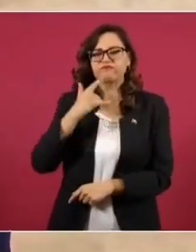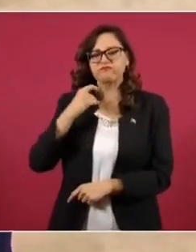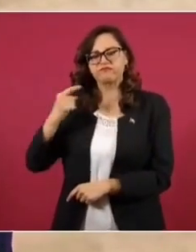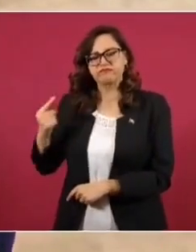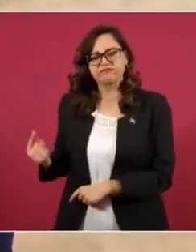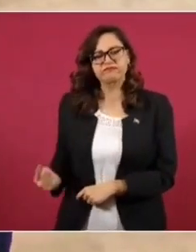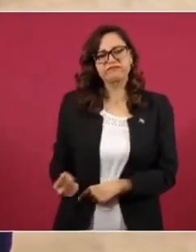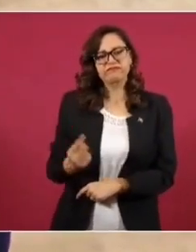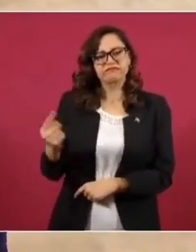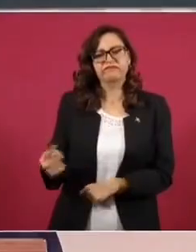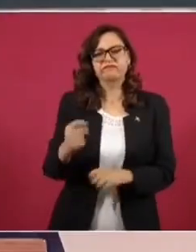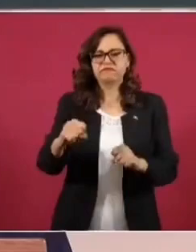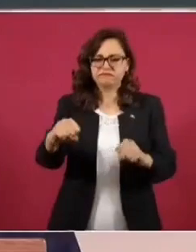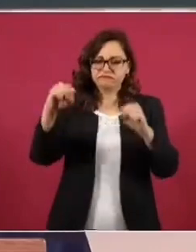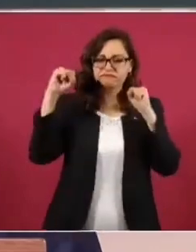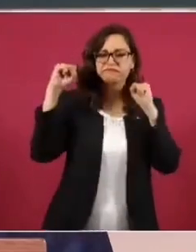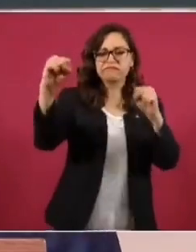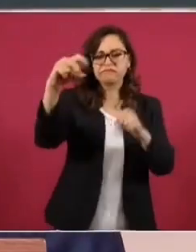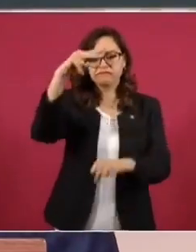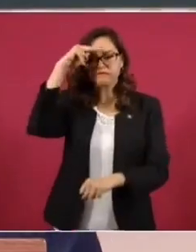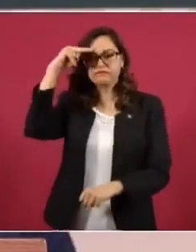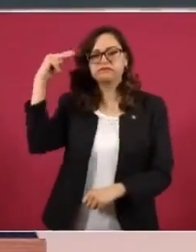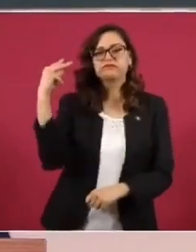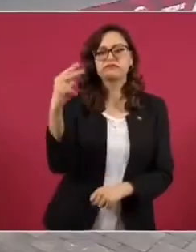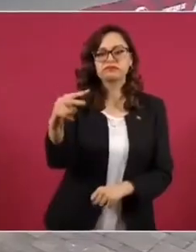que viva méxico